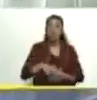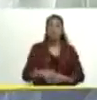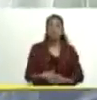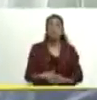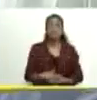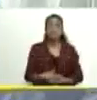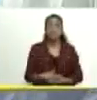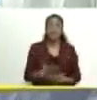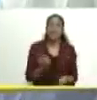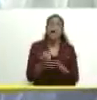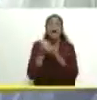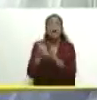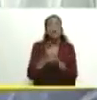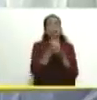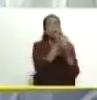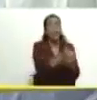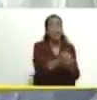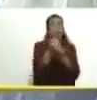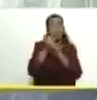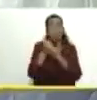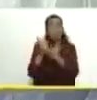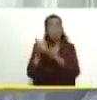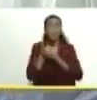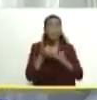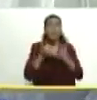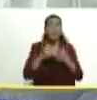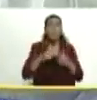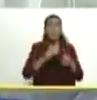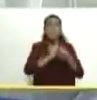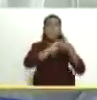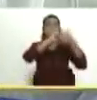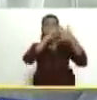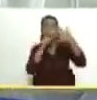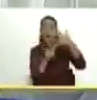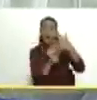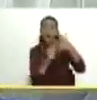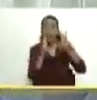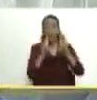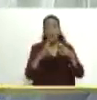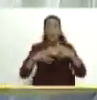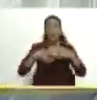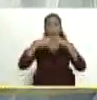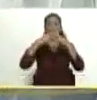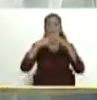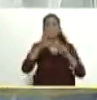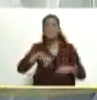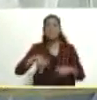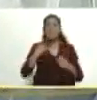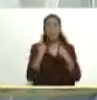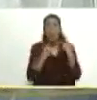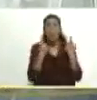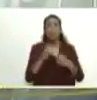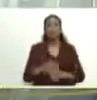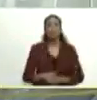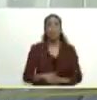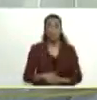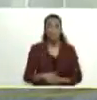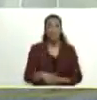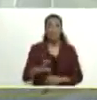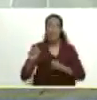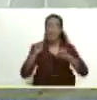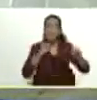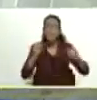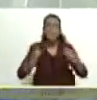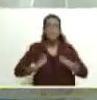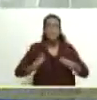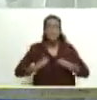Estamos beneficiados ahorita por Barrio Nuevo Tricolor. Tenemos todas las fuerzas vivas aquí en el